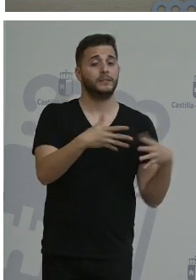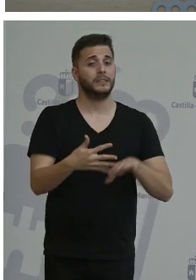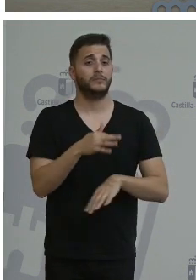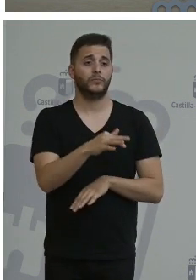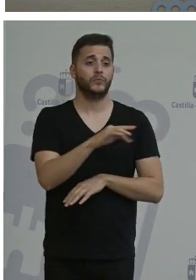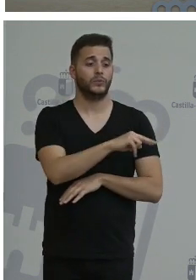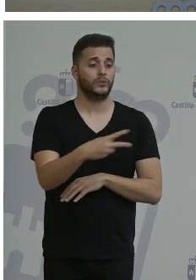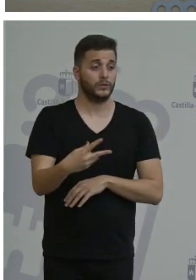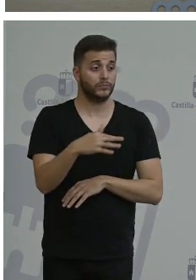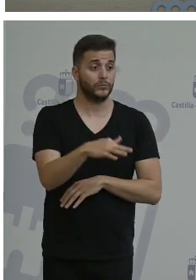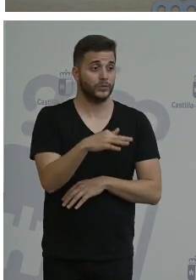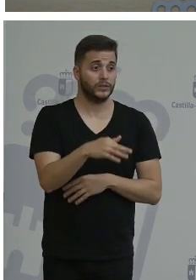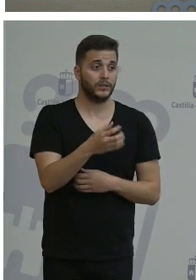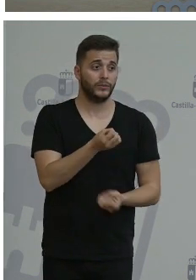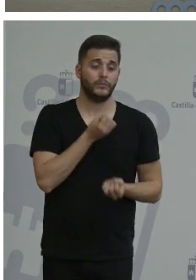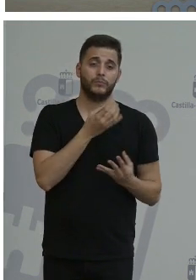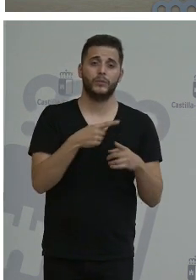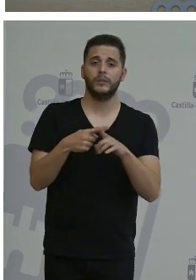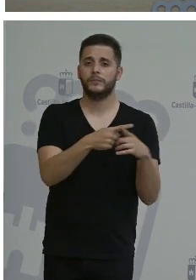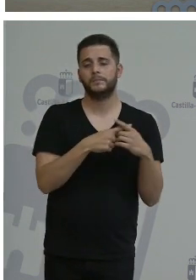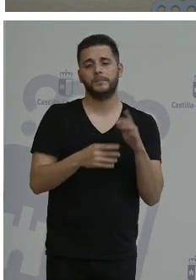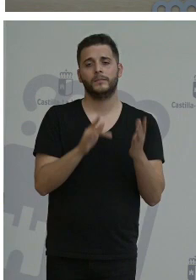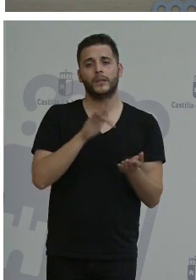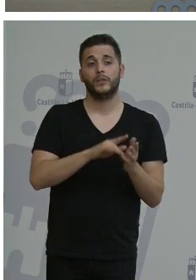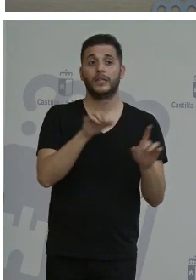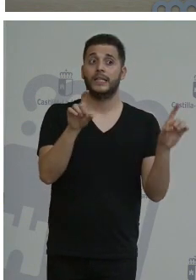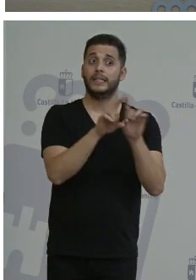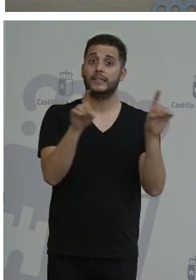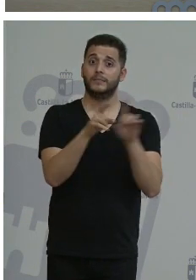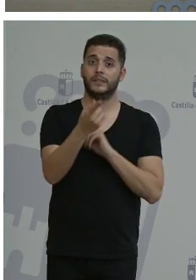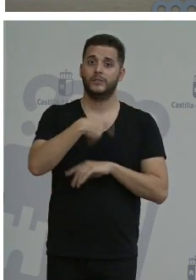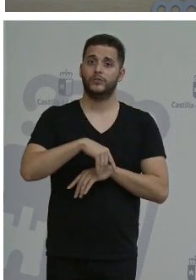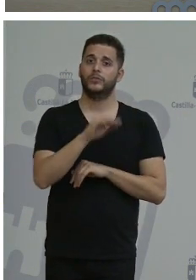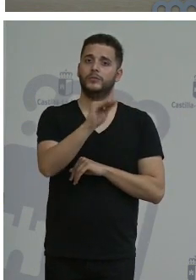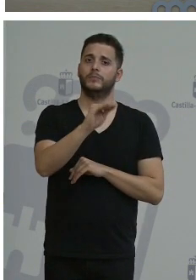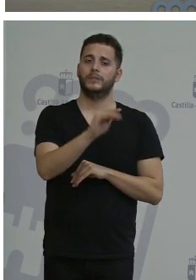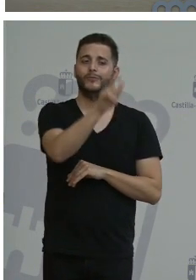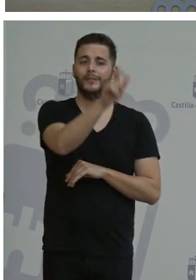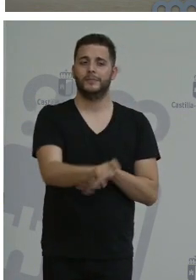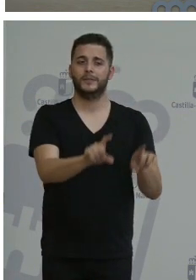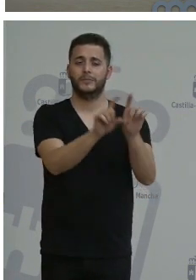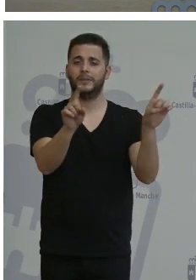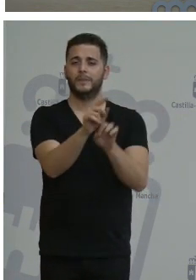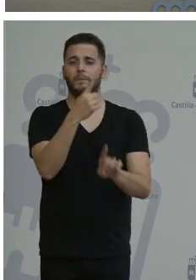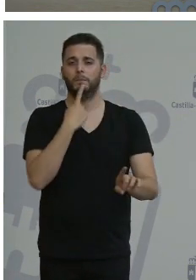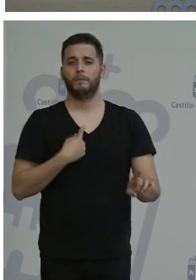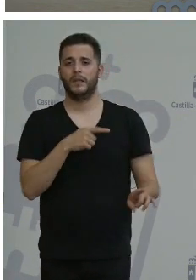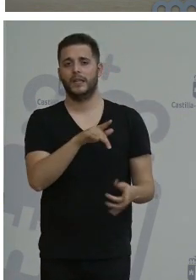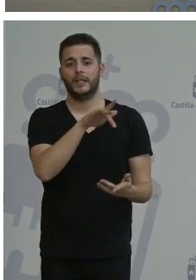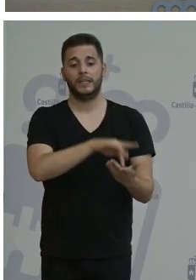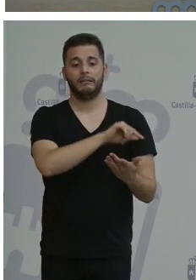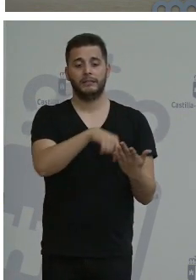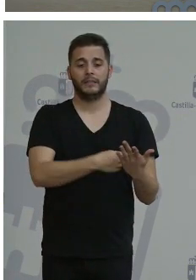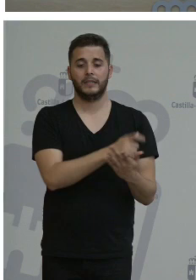positivos. En una de las entrevistas que hacíamos a las empresas, uno de los empresarios nos decía que él se decidió a